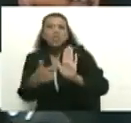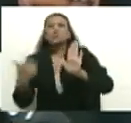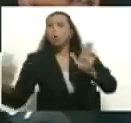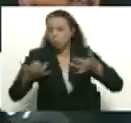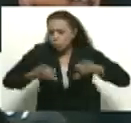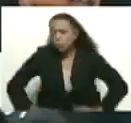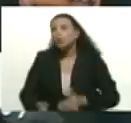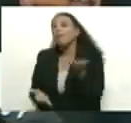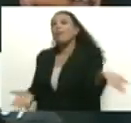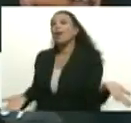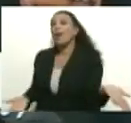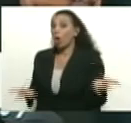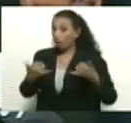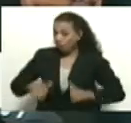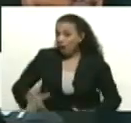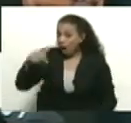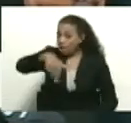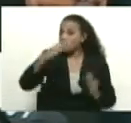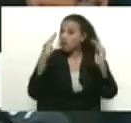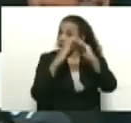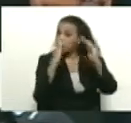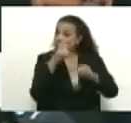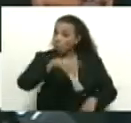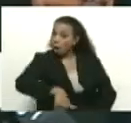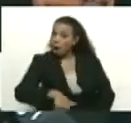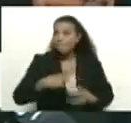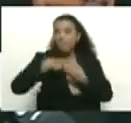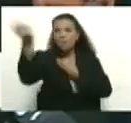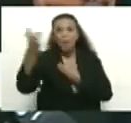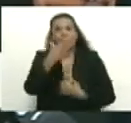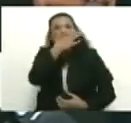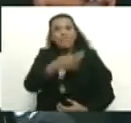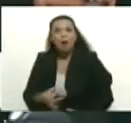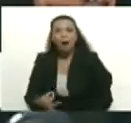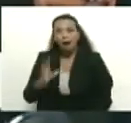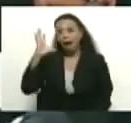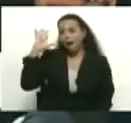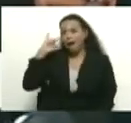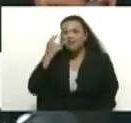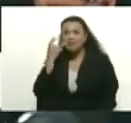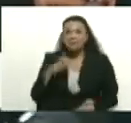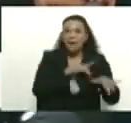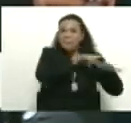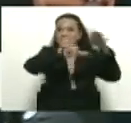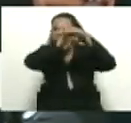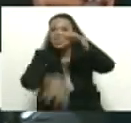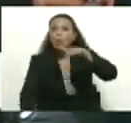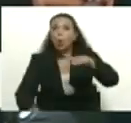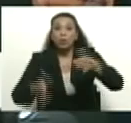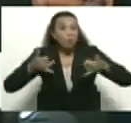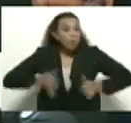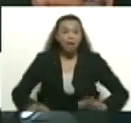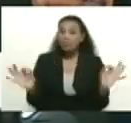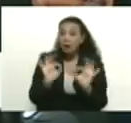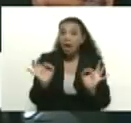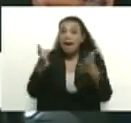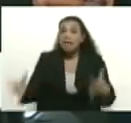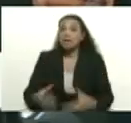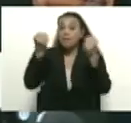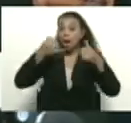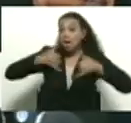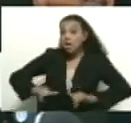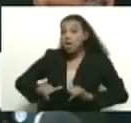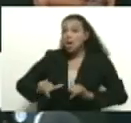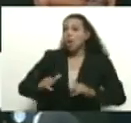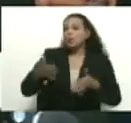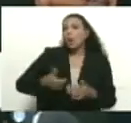hijos? Que los mandaste para afuera, ¿verdad? Porque estabas pidiendo invasiones y para que a tus hijos no les pasara nada. Mientras